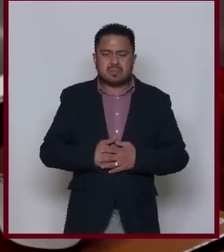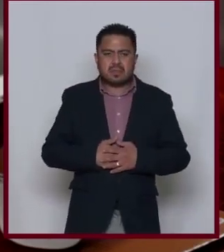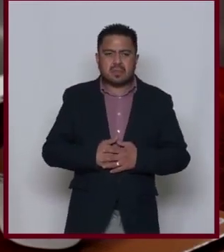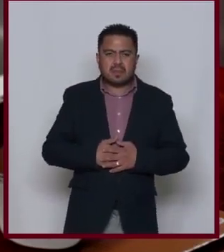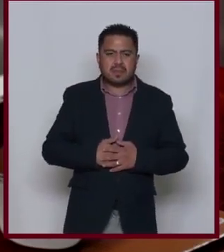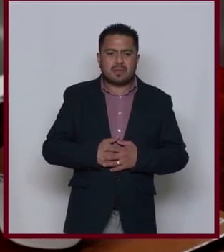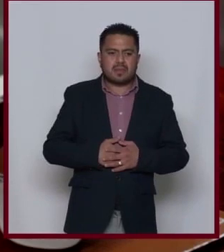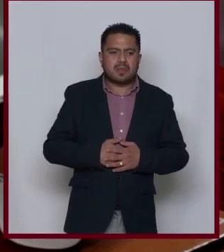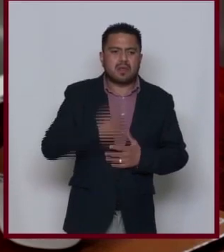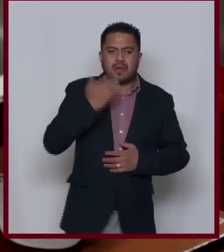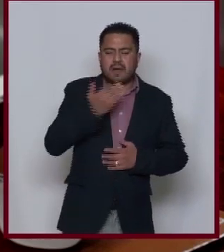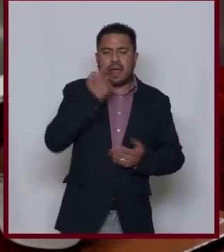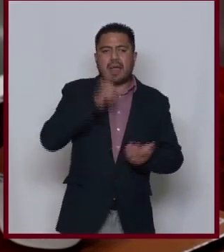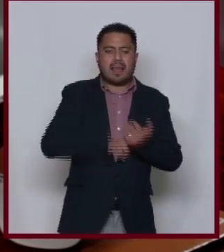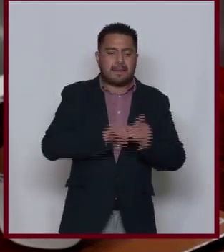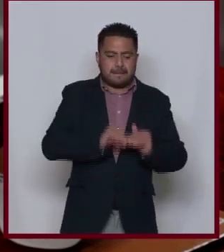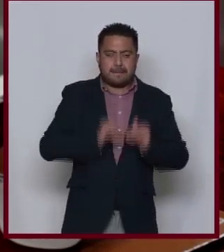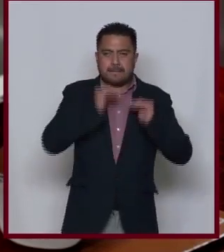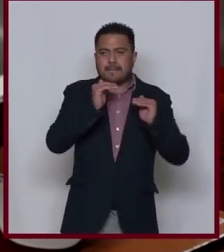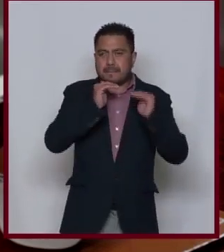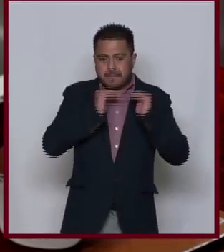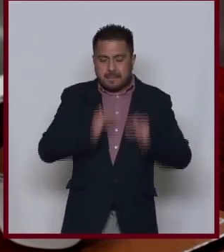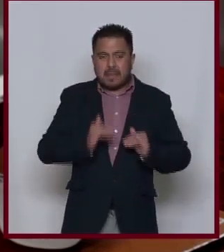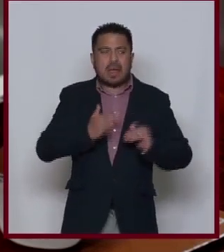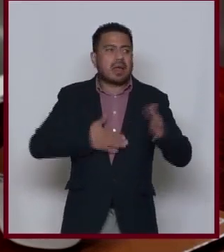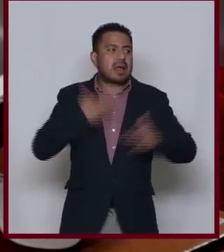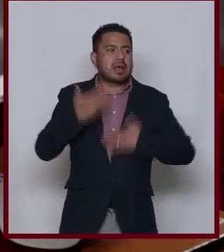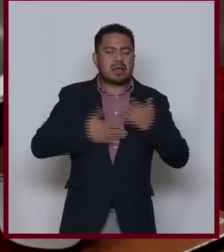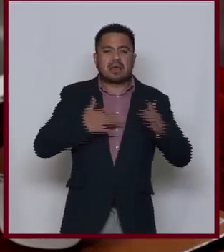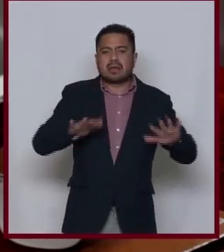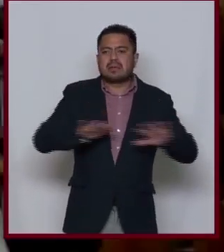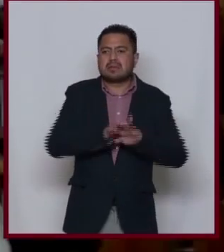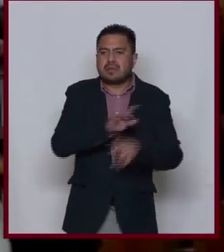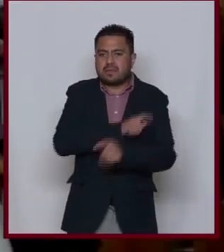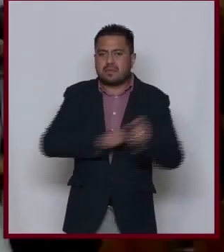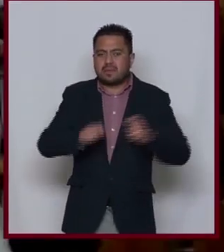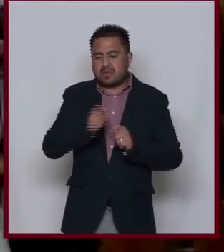un acorde mayor o una escala mayor se oye alegre y en cambio eso fue un do mayor.